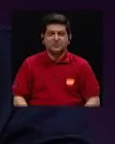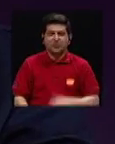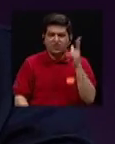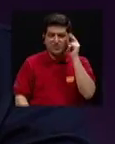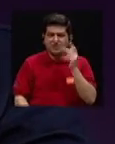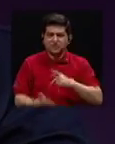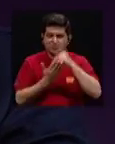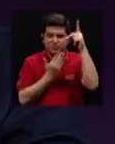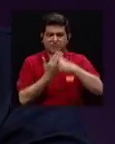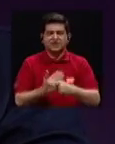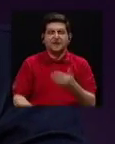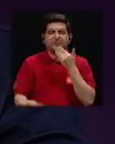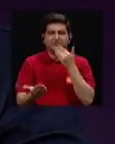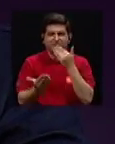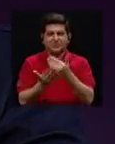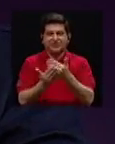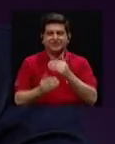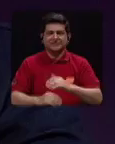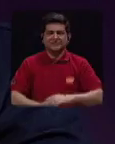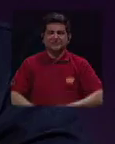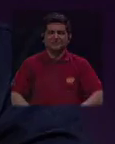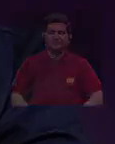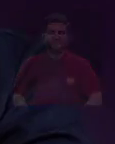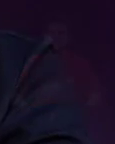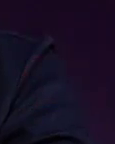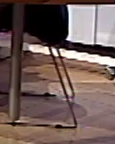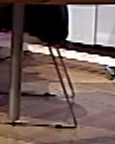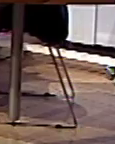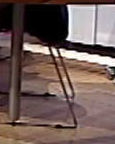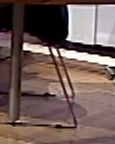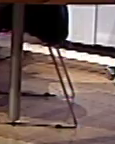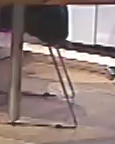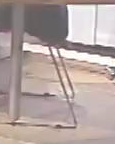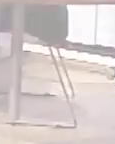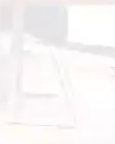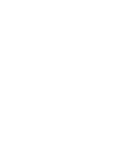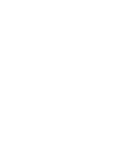su presencia y por haber escuchado Este programa muy